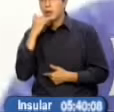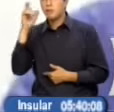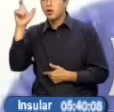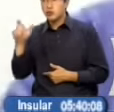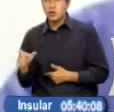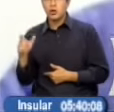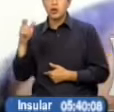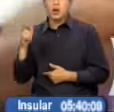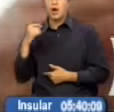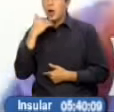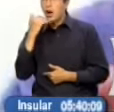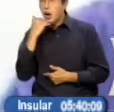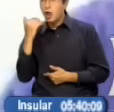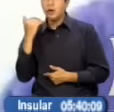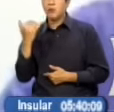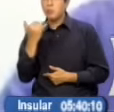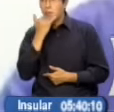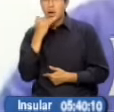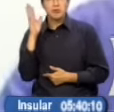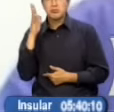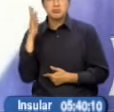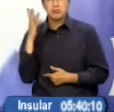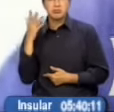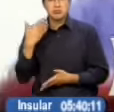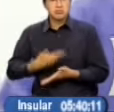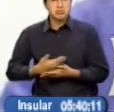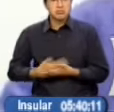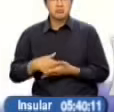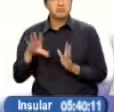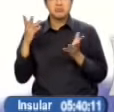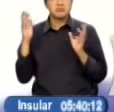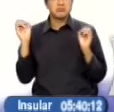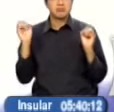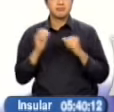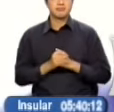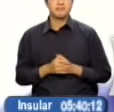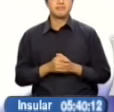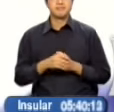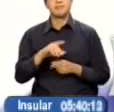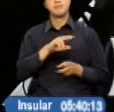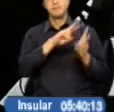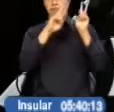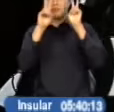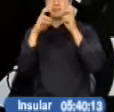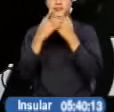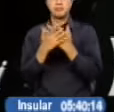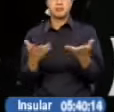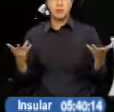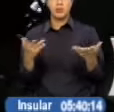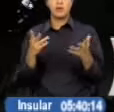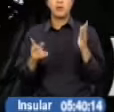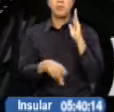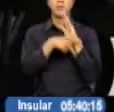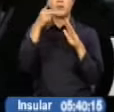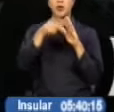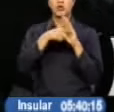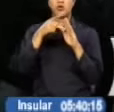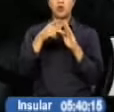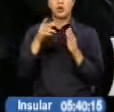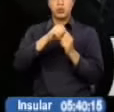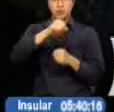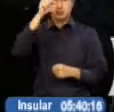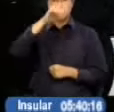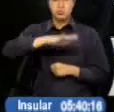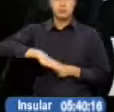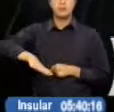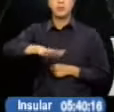legal que sustentaría el proceso es son no existe pone en el tapete otro tema una gran reserva petrolera recientemente